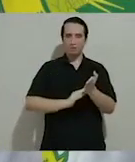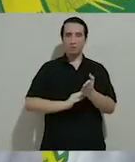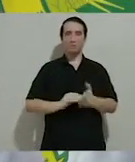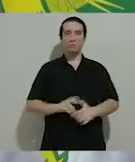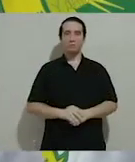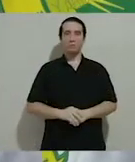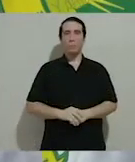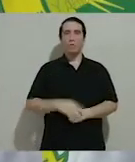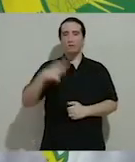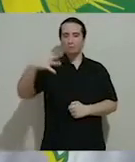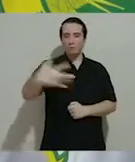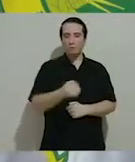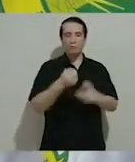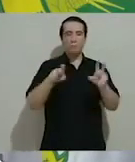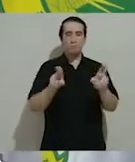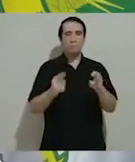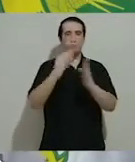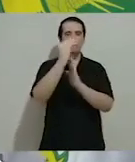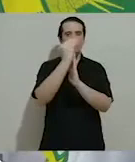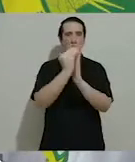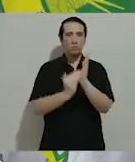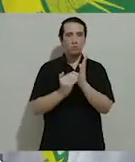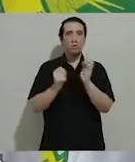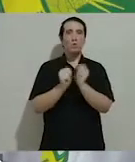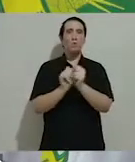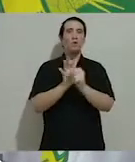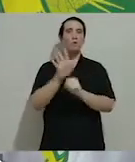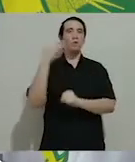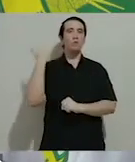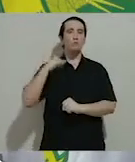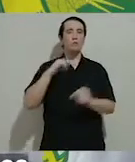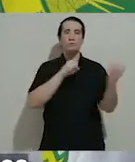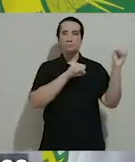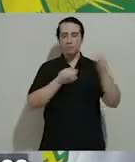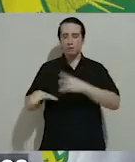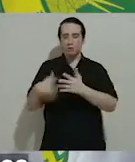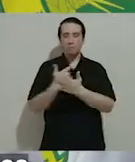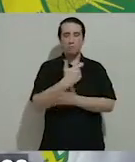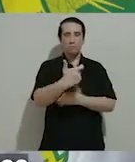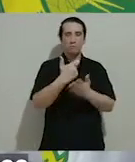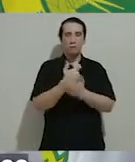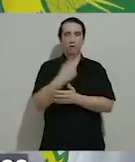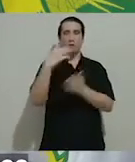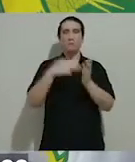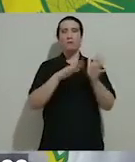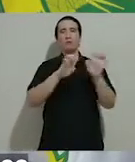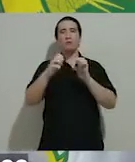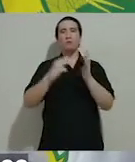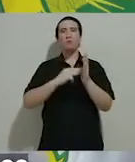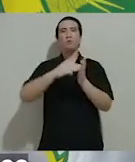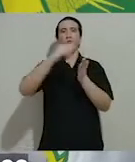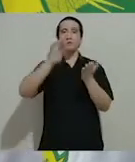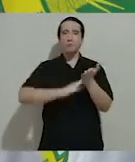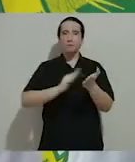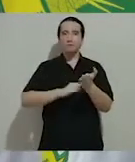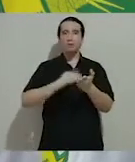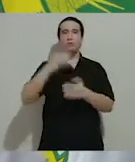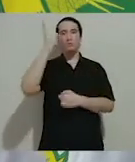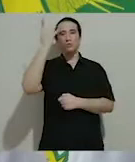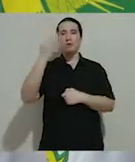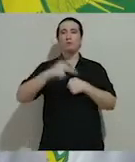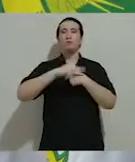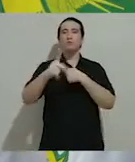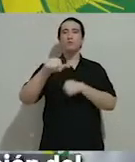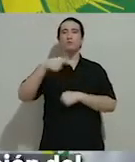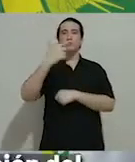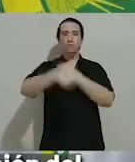Es decir, logramos negociar una reducción con la cual los yucatecos dejaremos de pagar 1.500 millones de pesos durante los